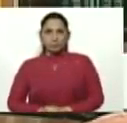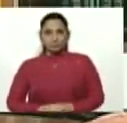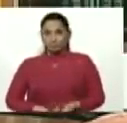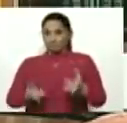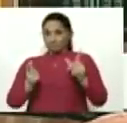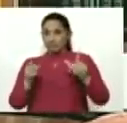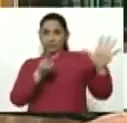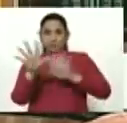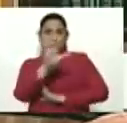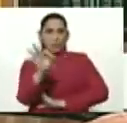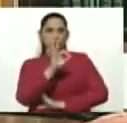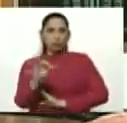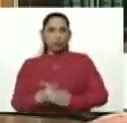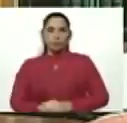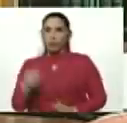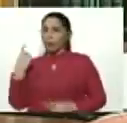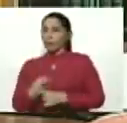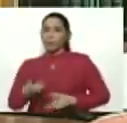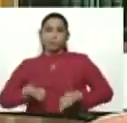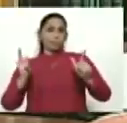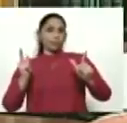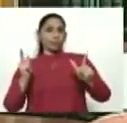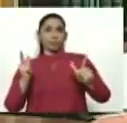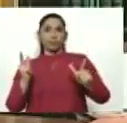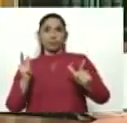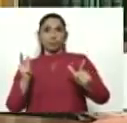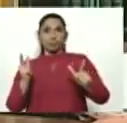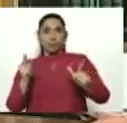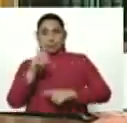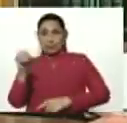un 75%, hay que activarlo el 100%.